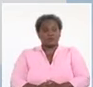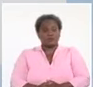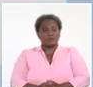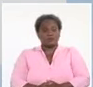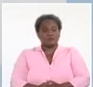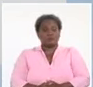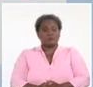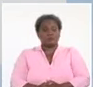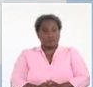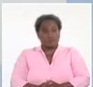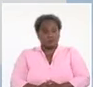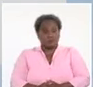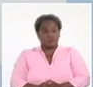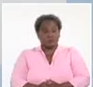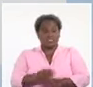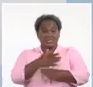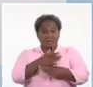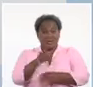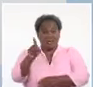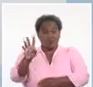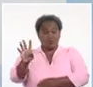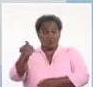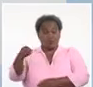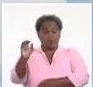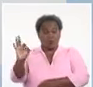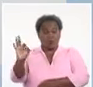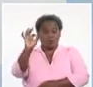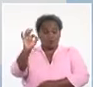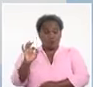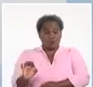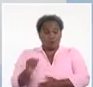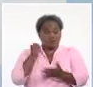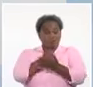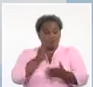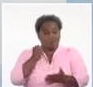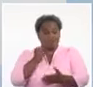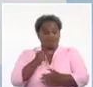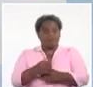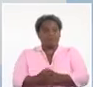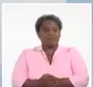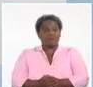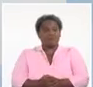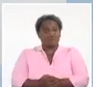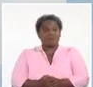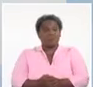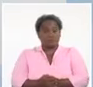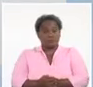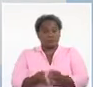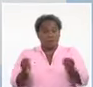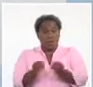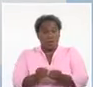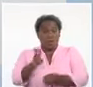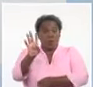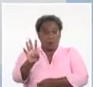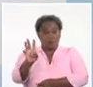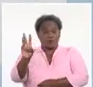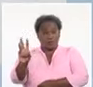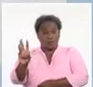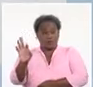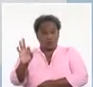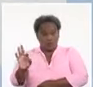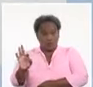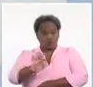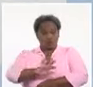para un 14,8% de todos los diagnosticados. Y con estos 438 ya se